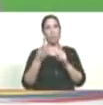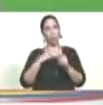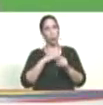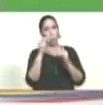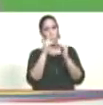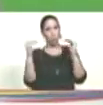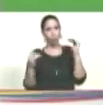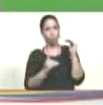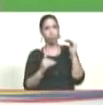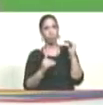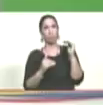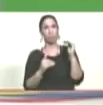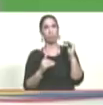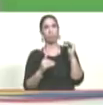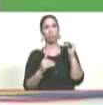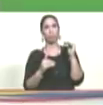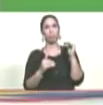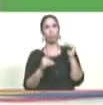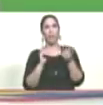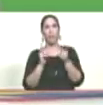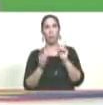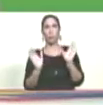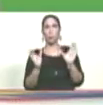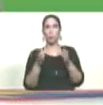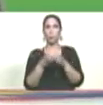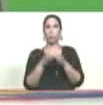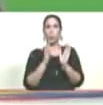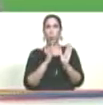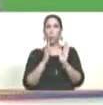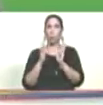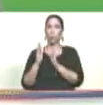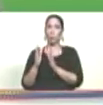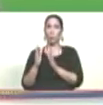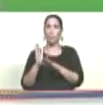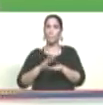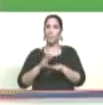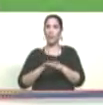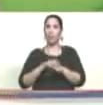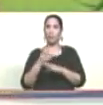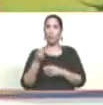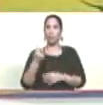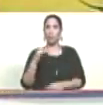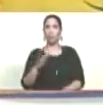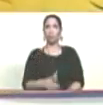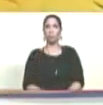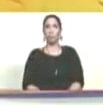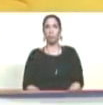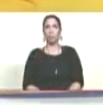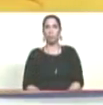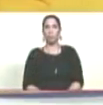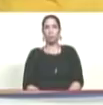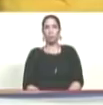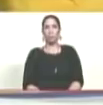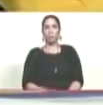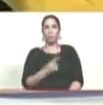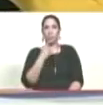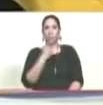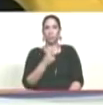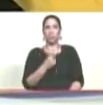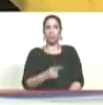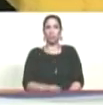Funcionarios de los organismos, ocurre mucho, ¿no? Ustedes lo saben perfectamente, lo dijo